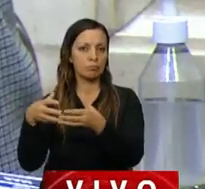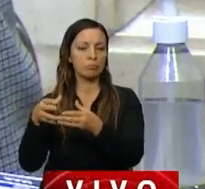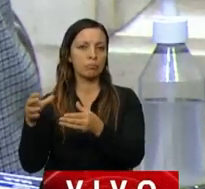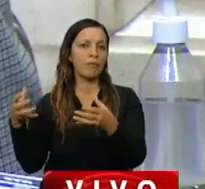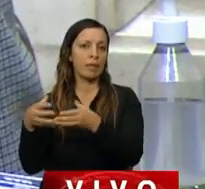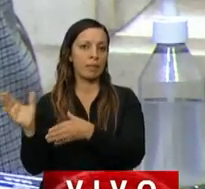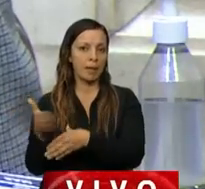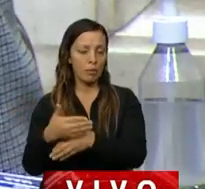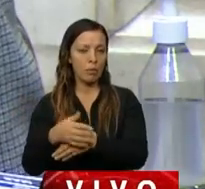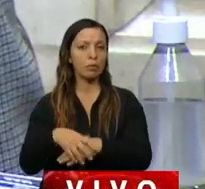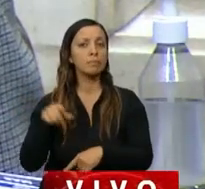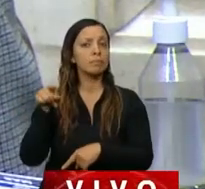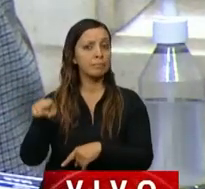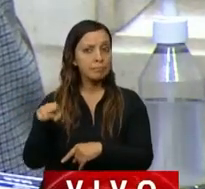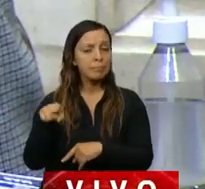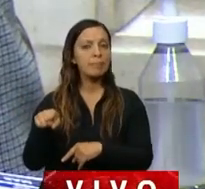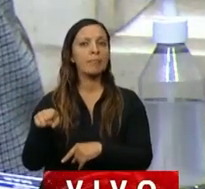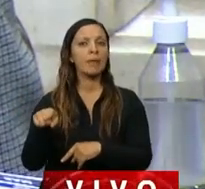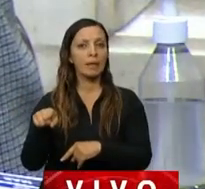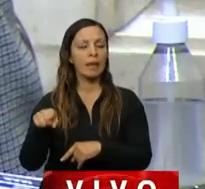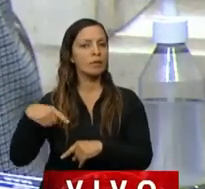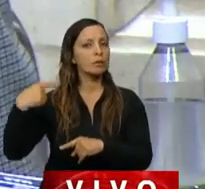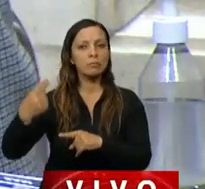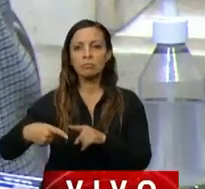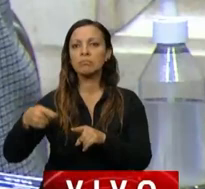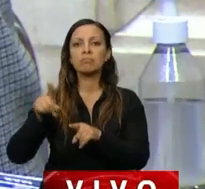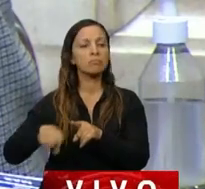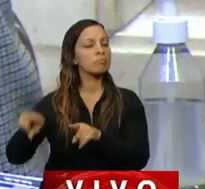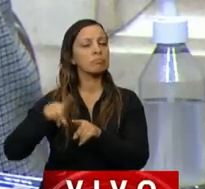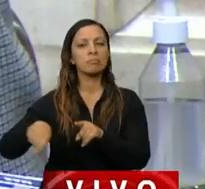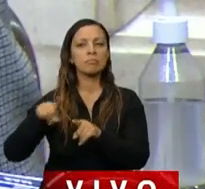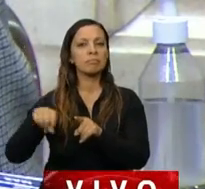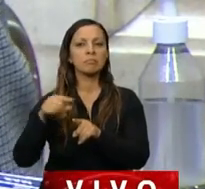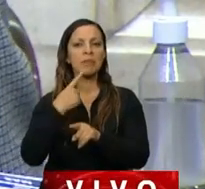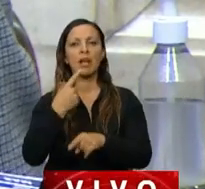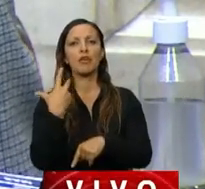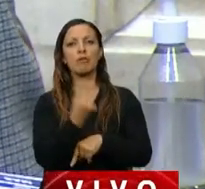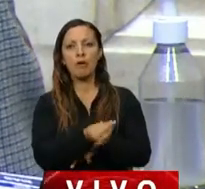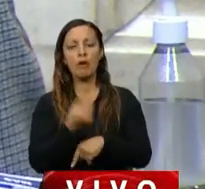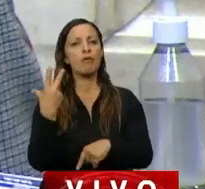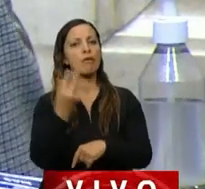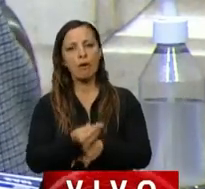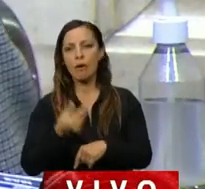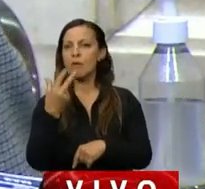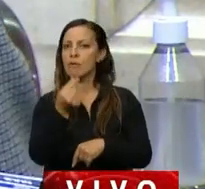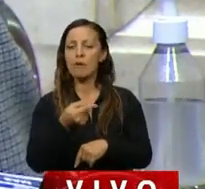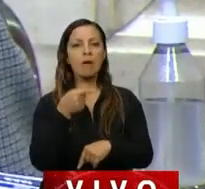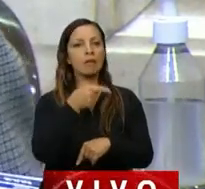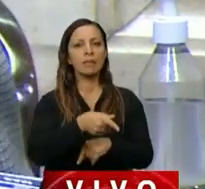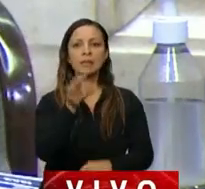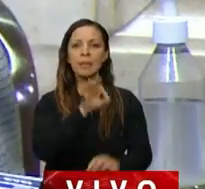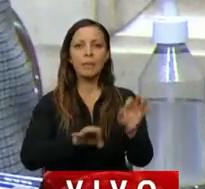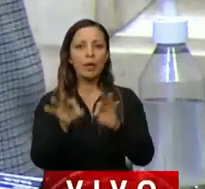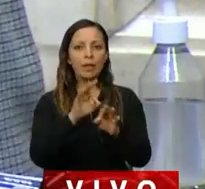que sistemáticamente han objetado este proyecto de